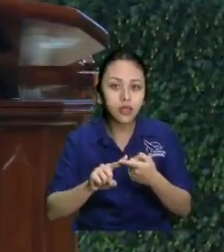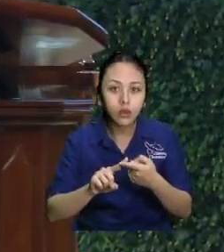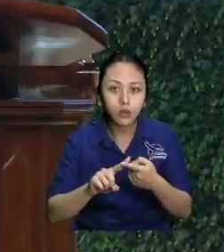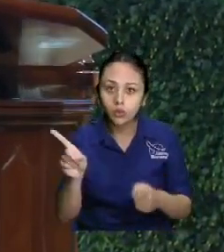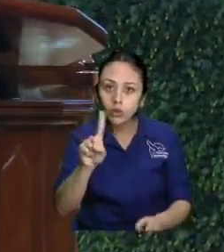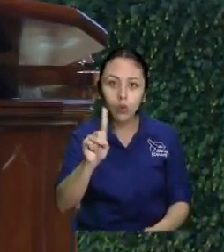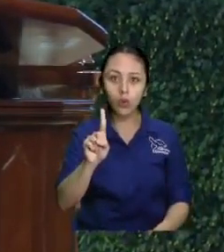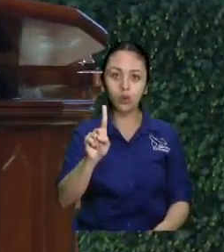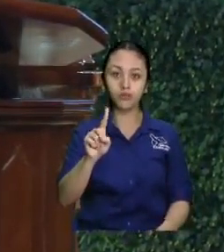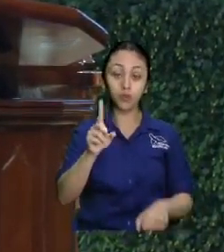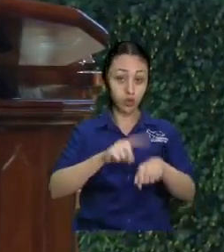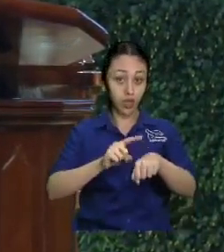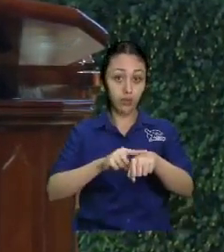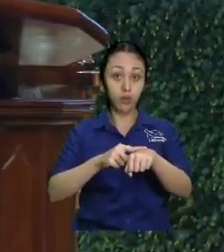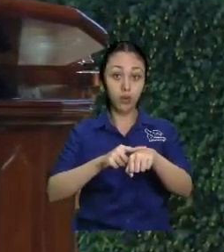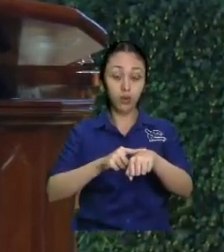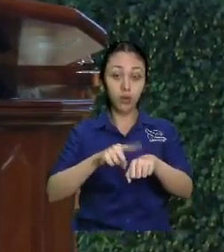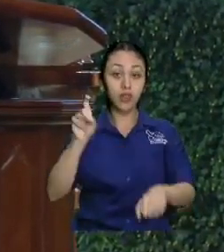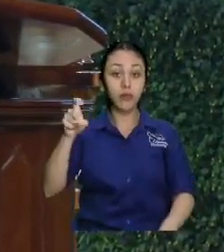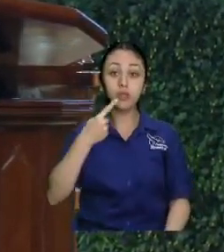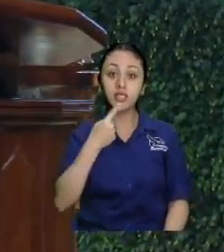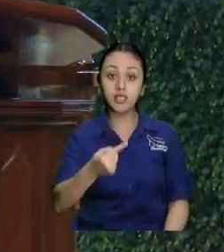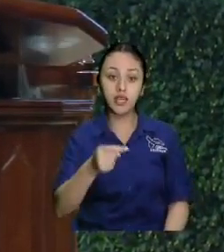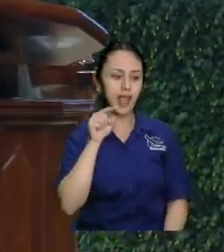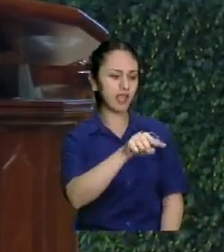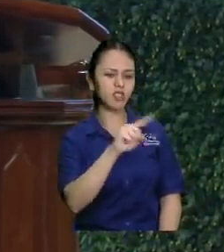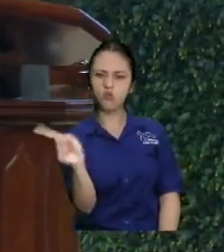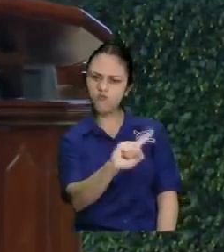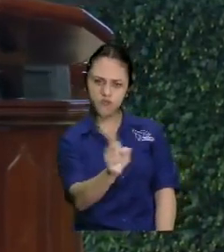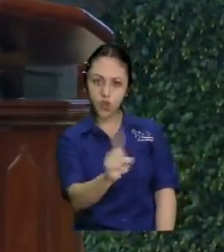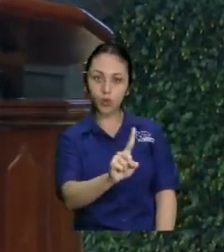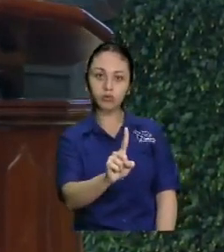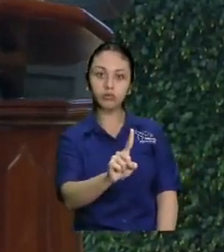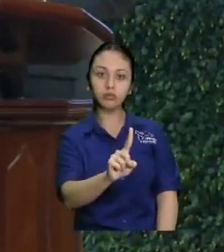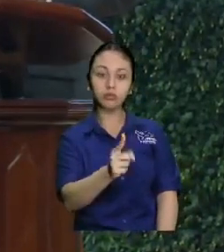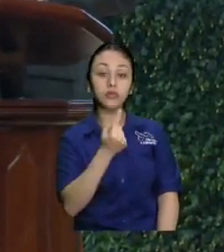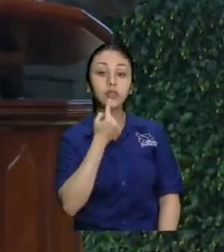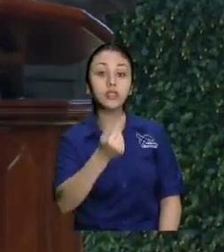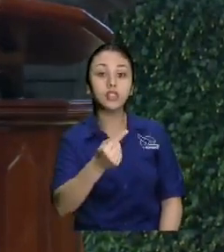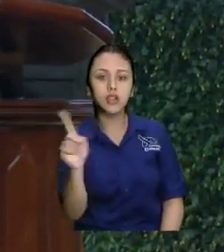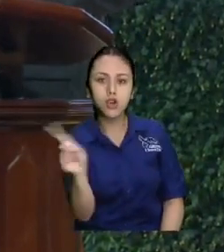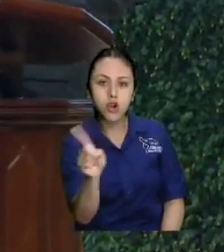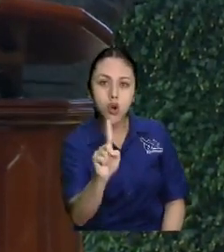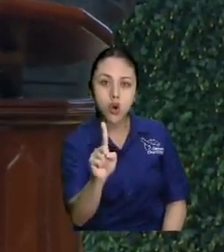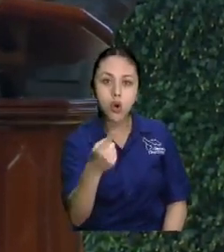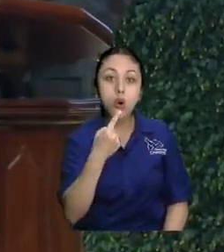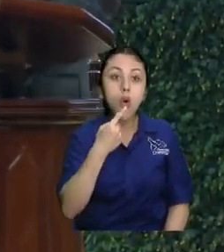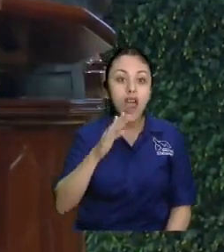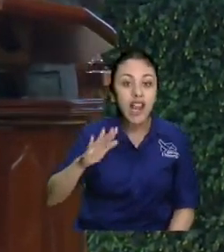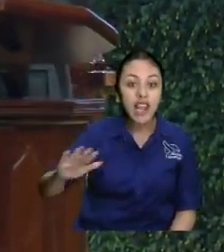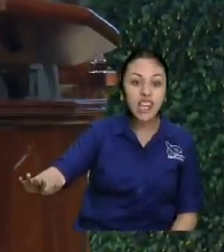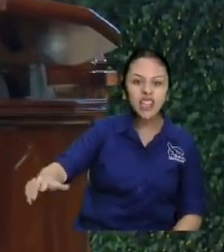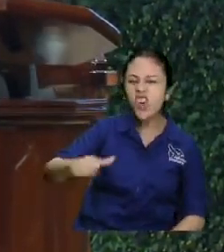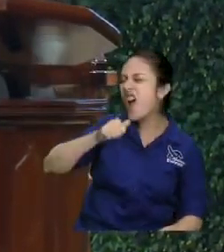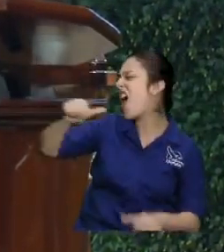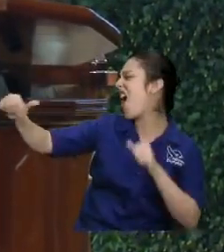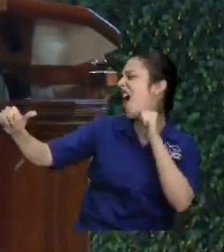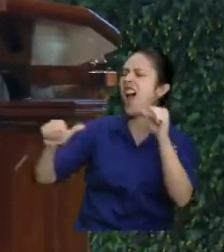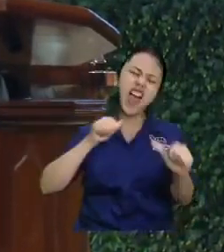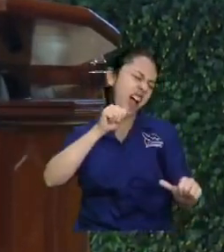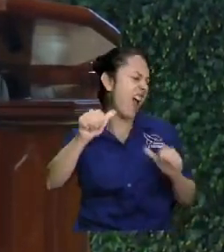tienes que decir, no, eso no. Y entonces cuando le dice no, hermano, es un berrinche donde